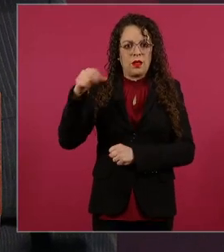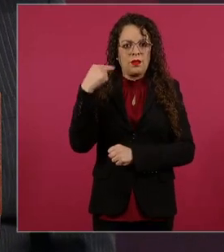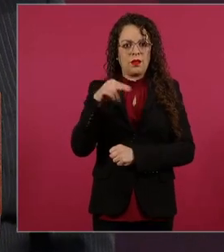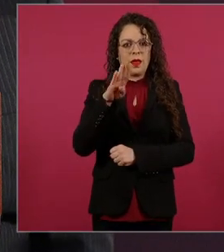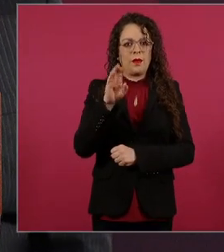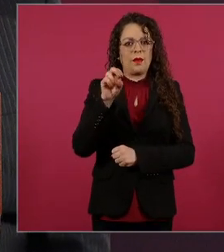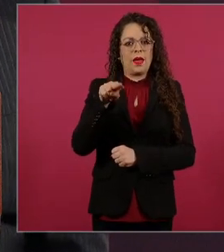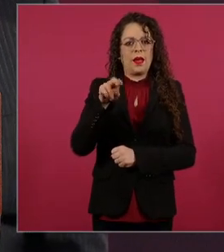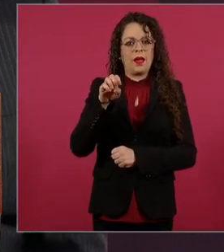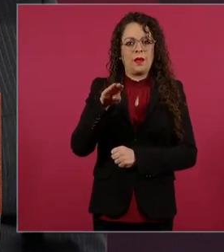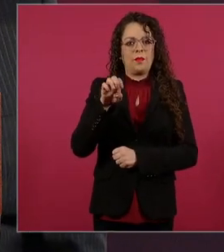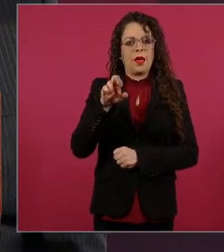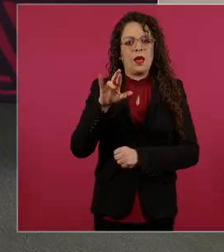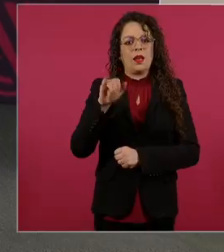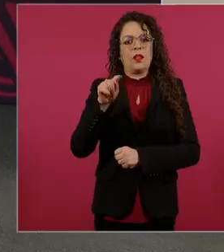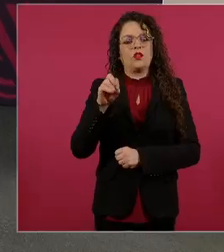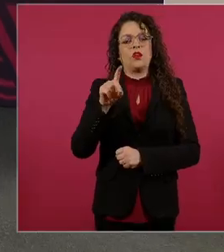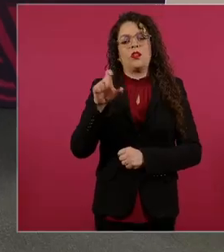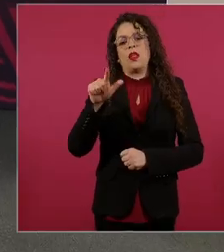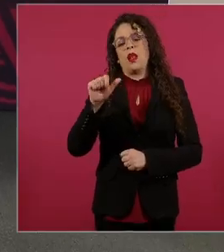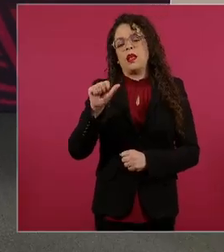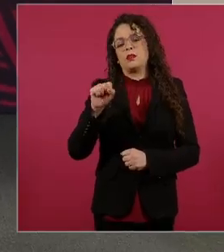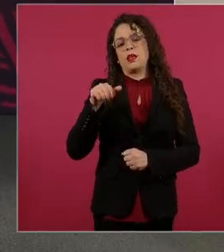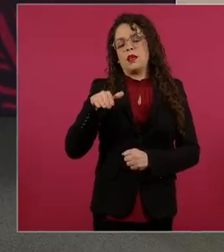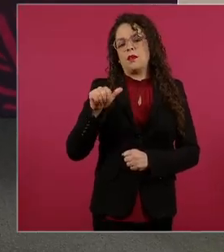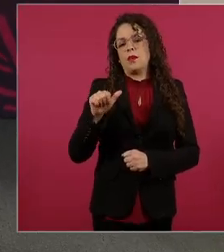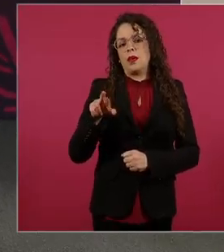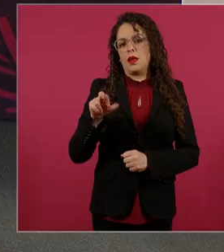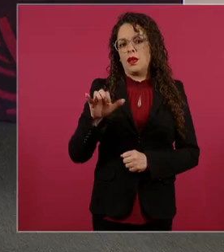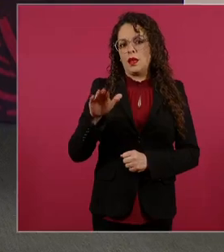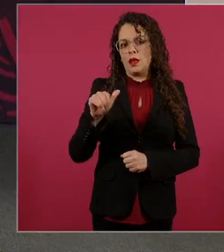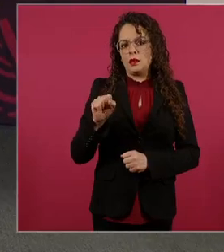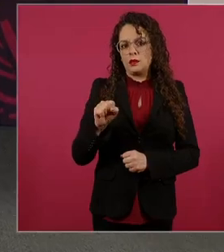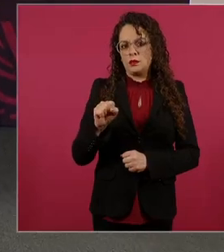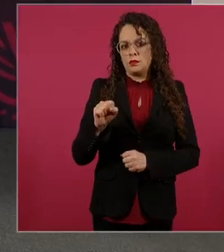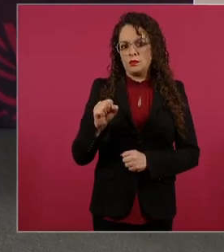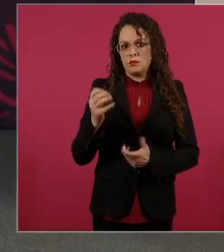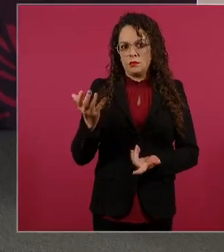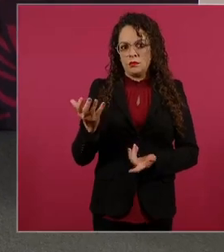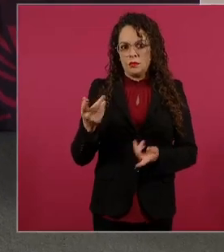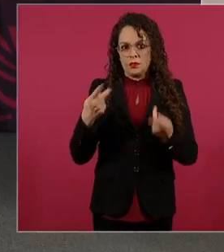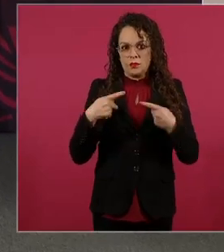un pediatra un anestesiólogo van a ir allá